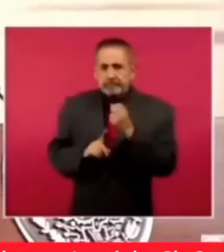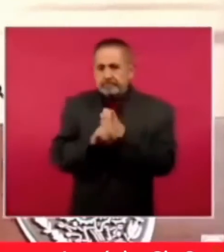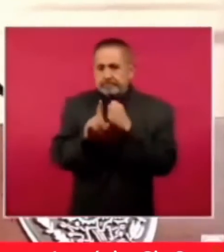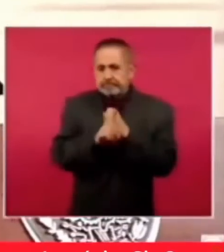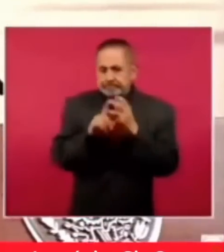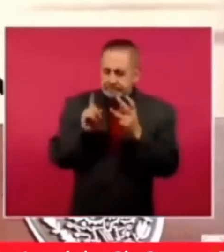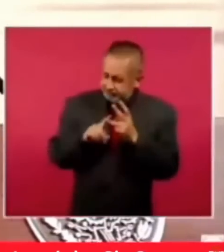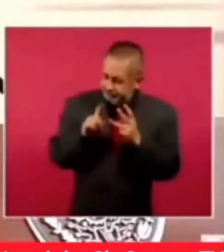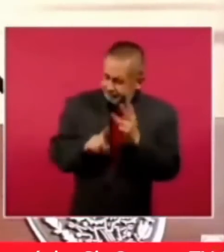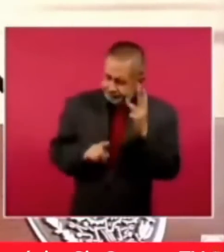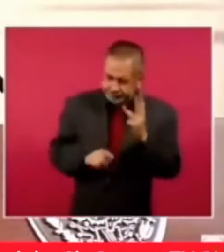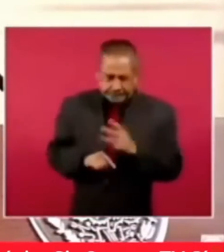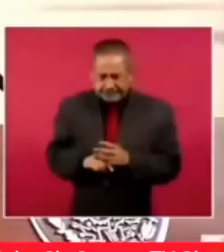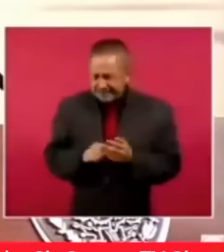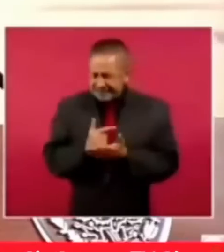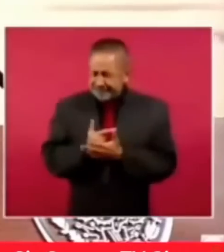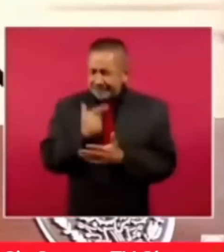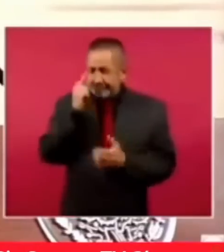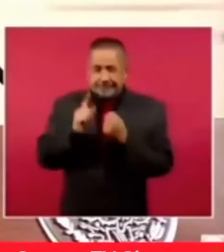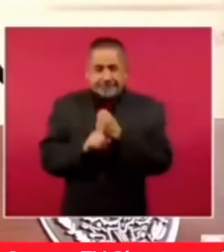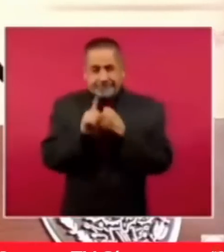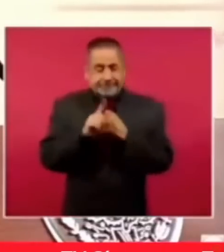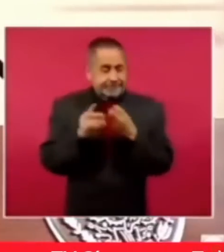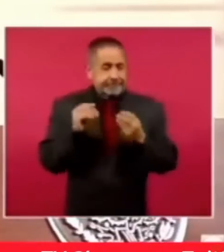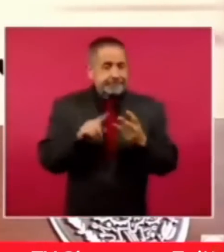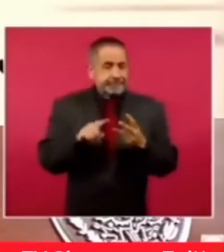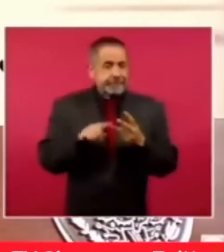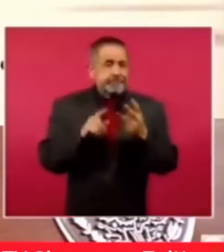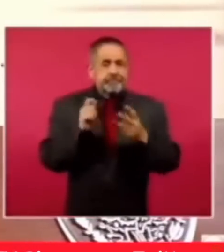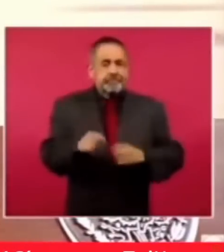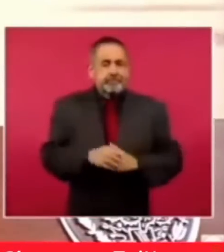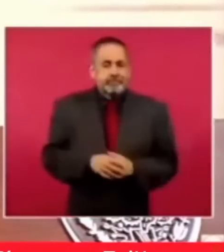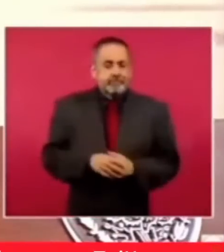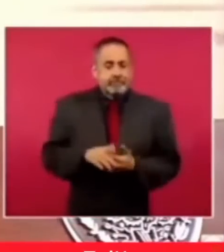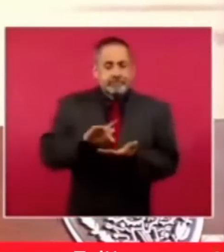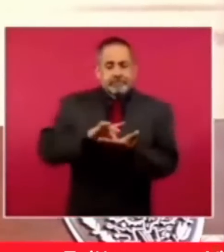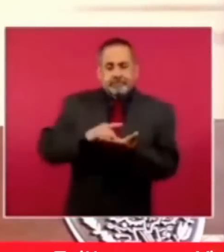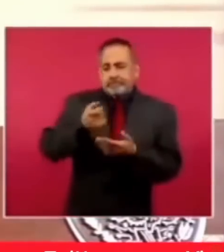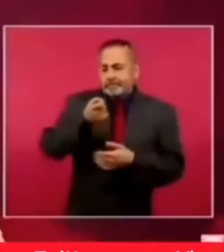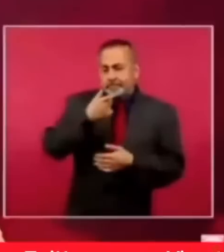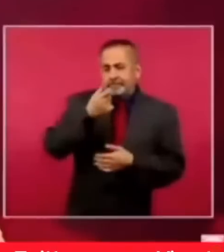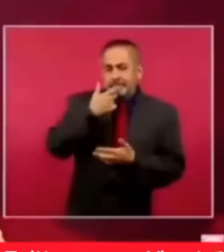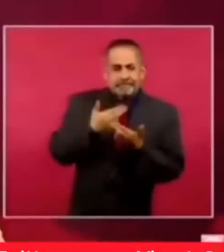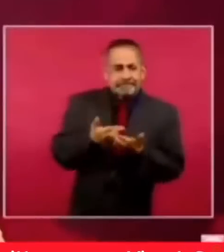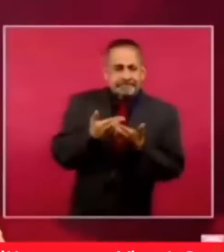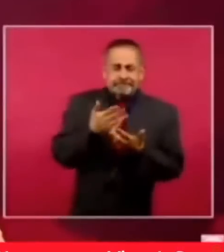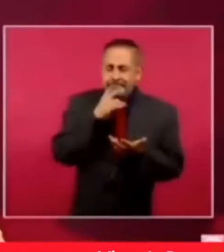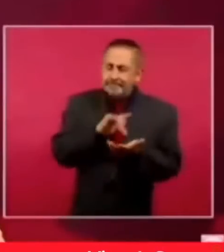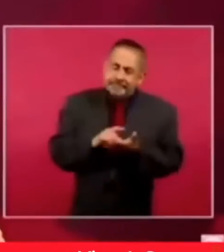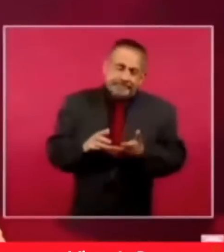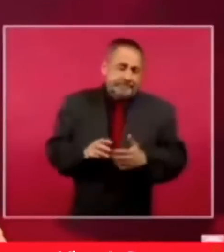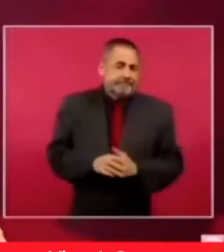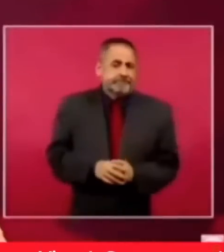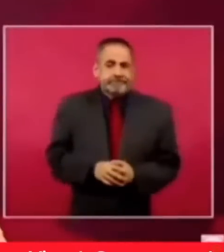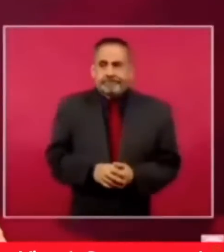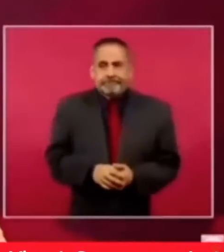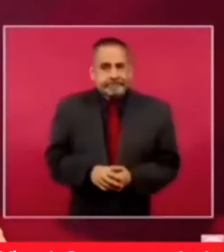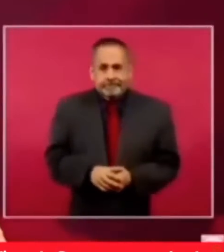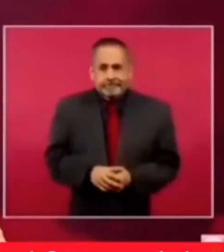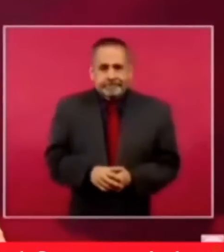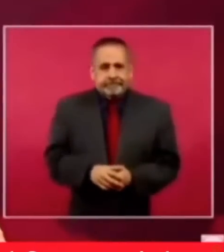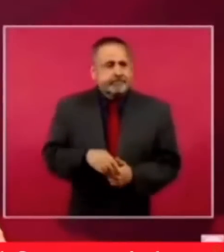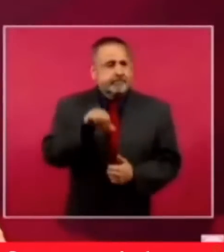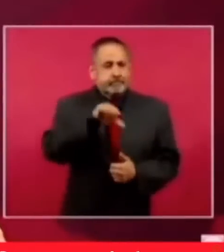problema muy grave, el de las medicinas. Hoy sale